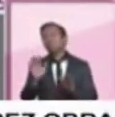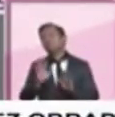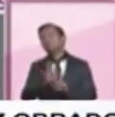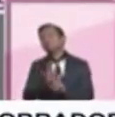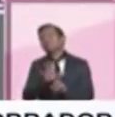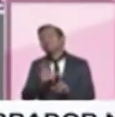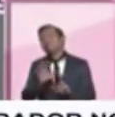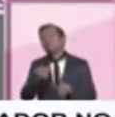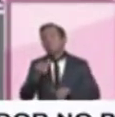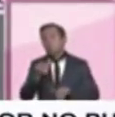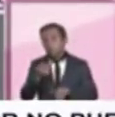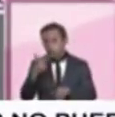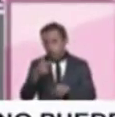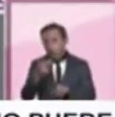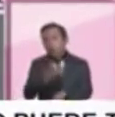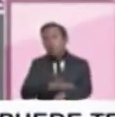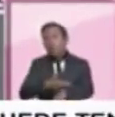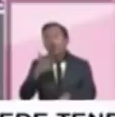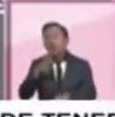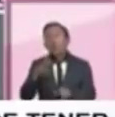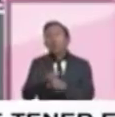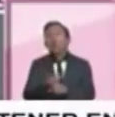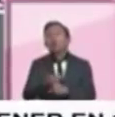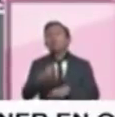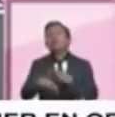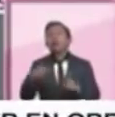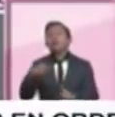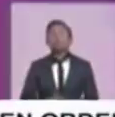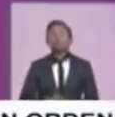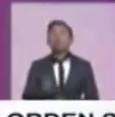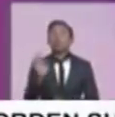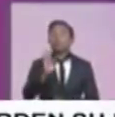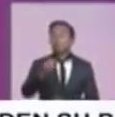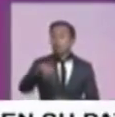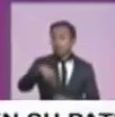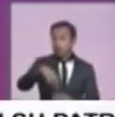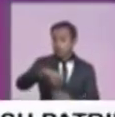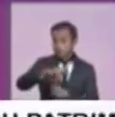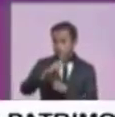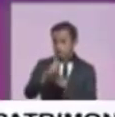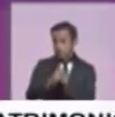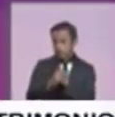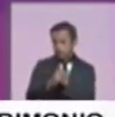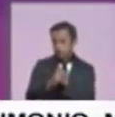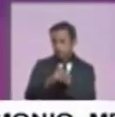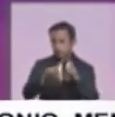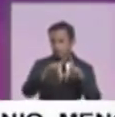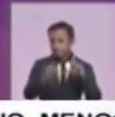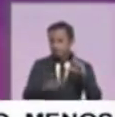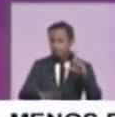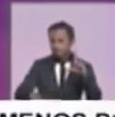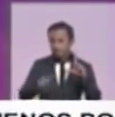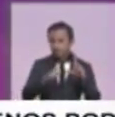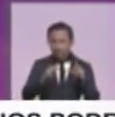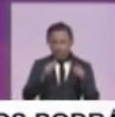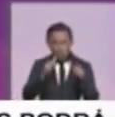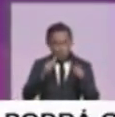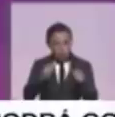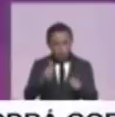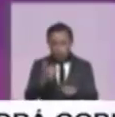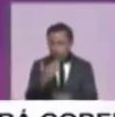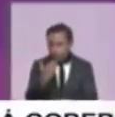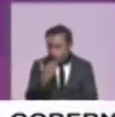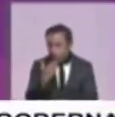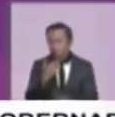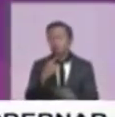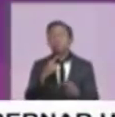Si Meade, Anaya y Margarita no se ponen de acuerdo y se dejan de atacar entre ellos y van todos contra López Obrador, va a